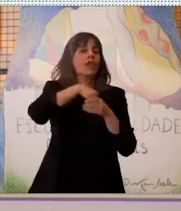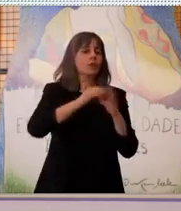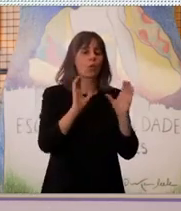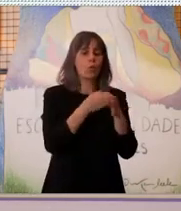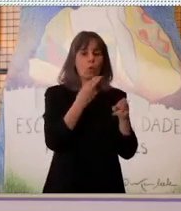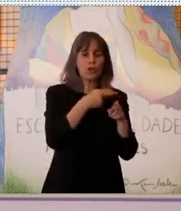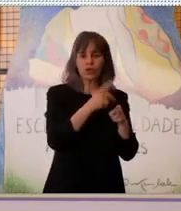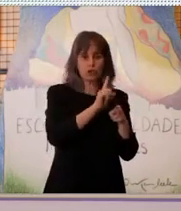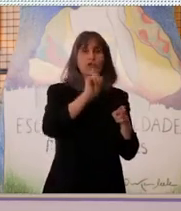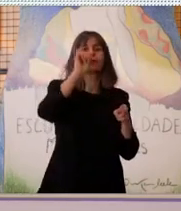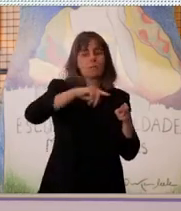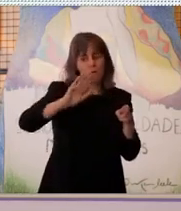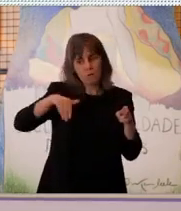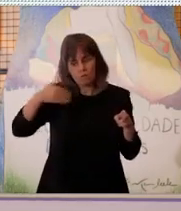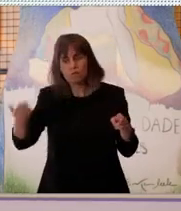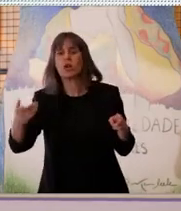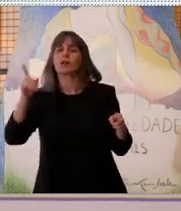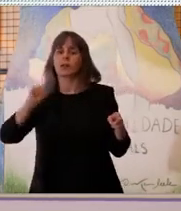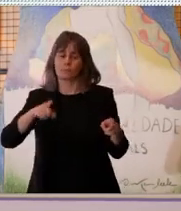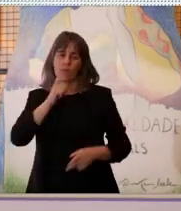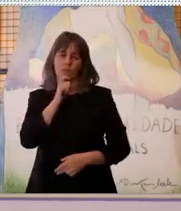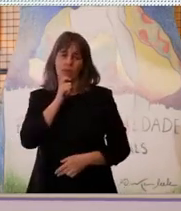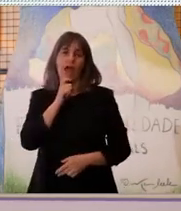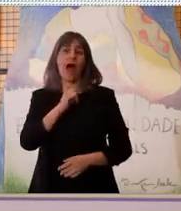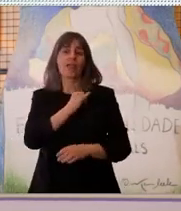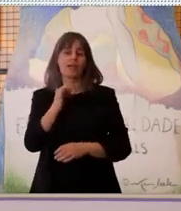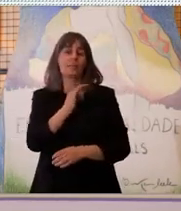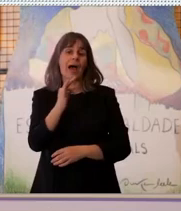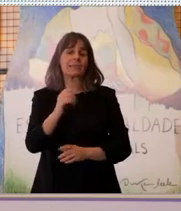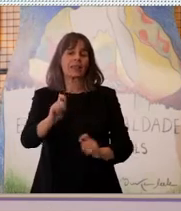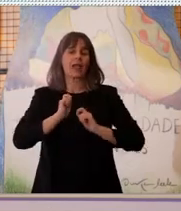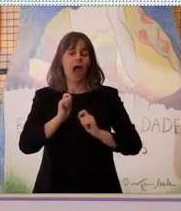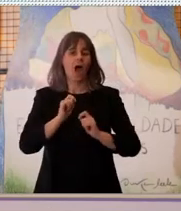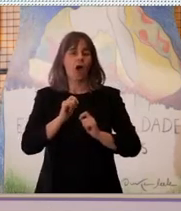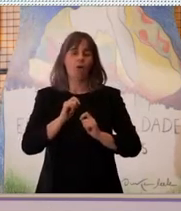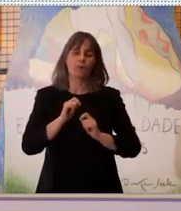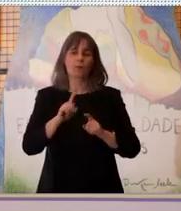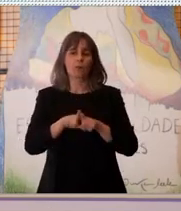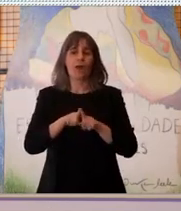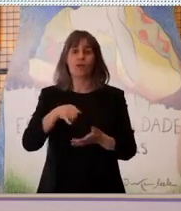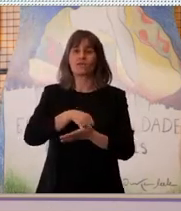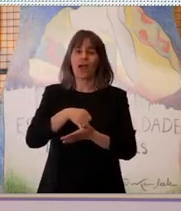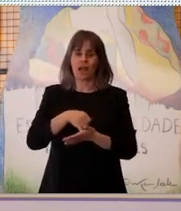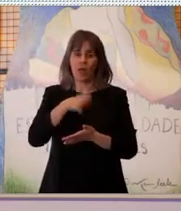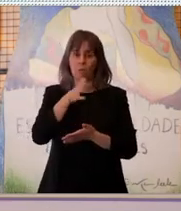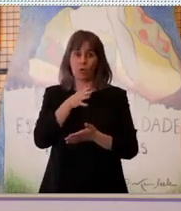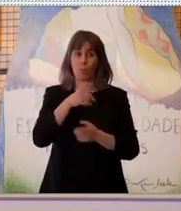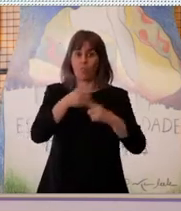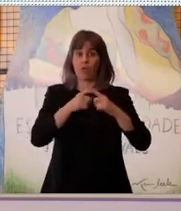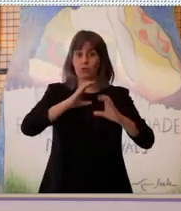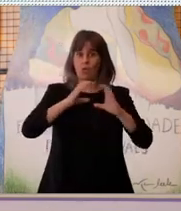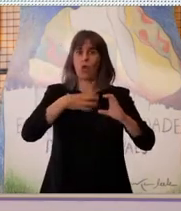externamente y además te pone una posición de fragilidad enorme ante los medios de comunicación te pueden atacar por ahí